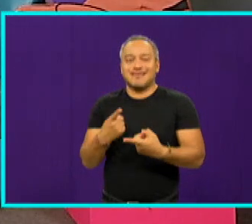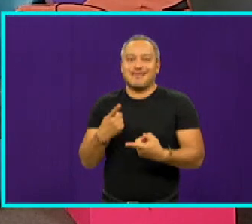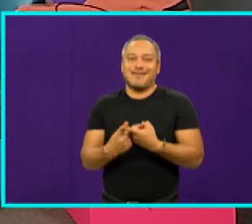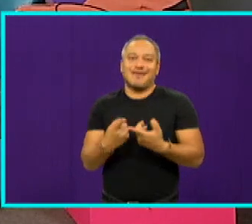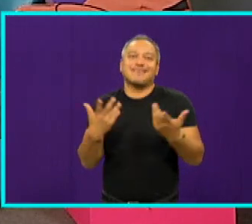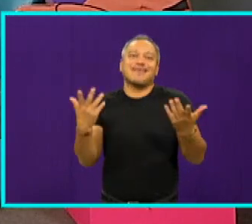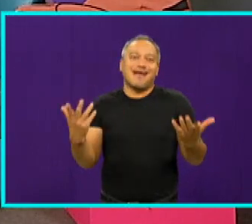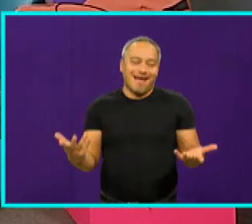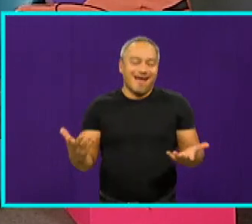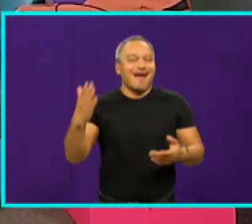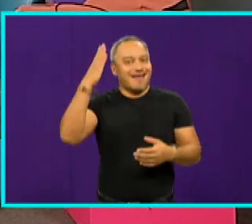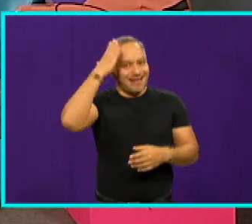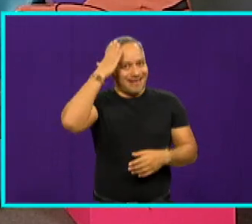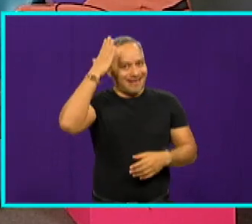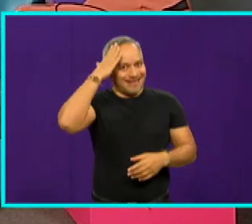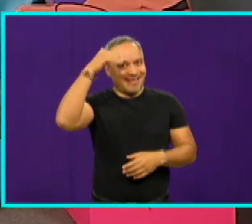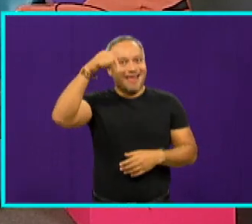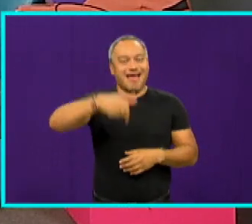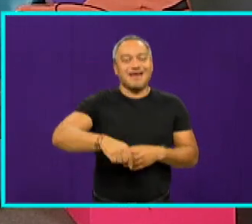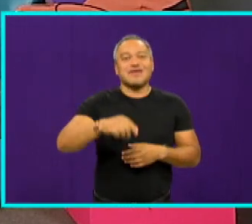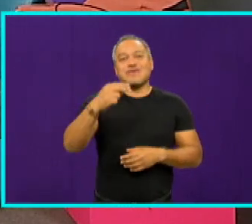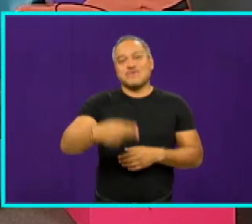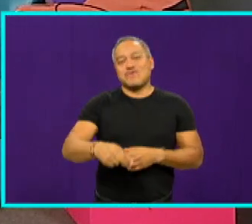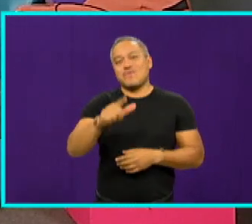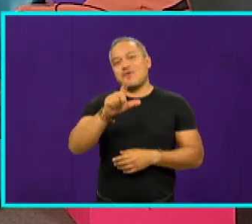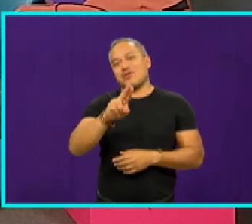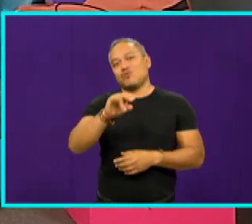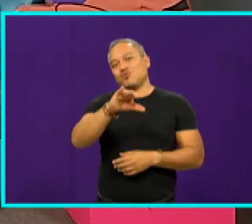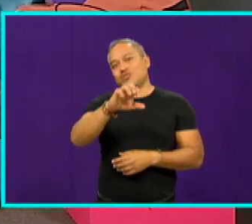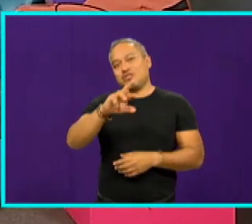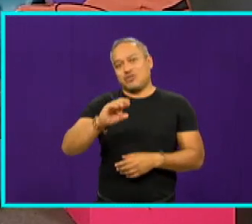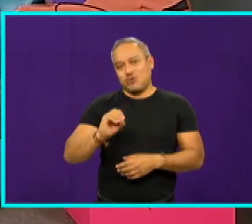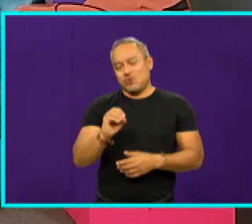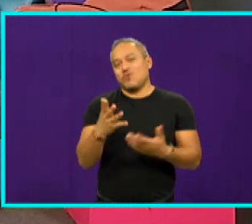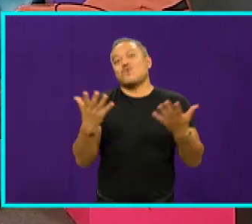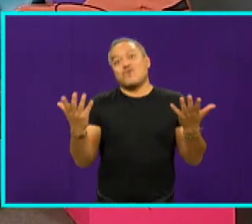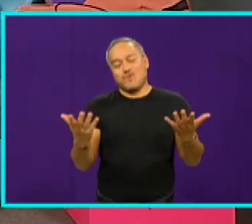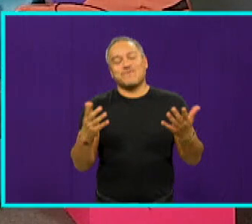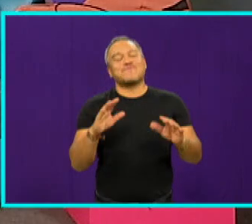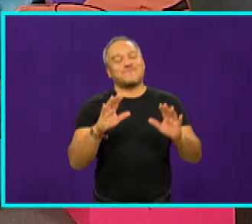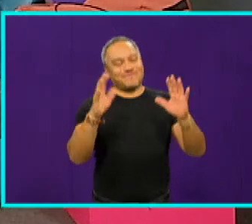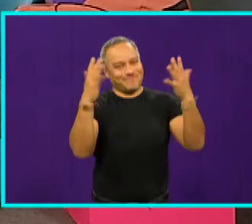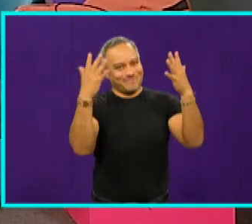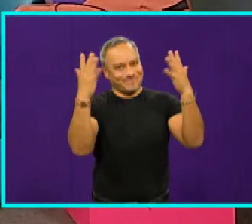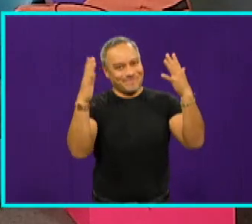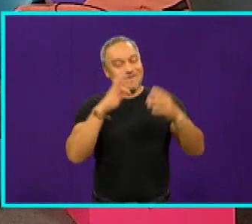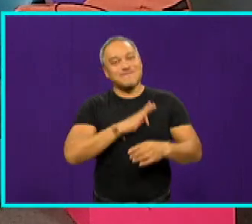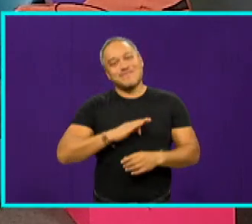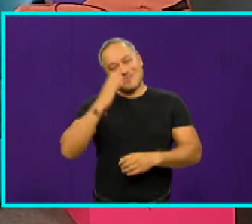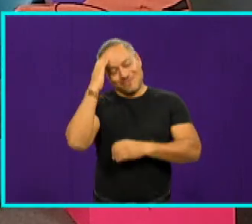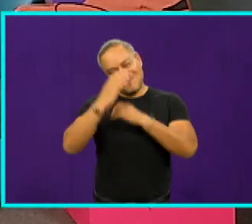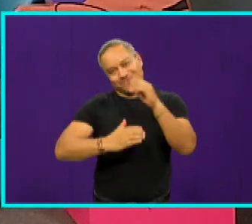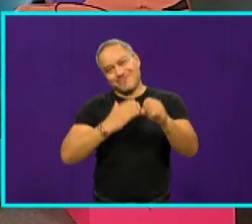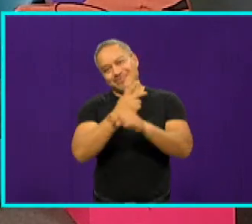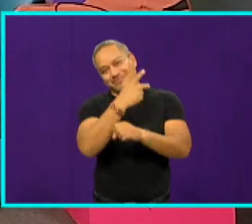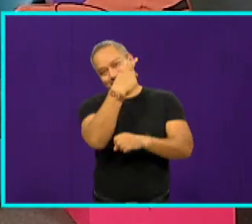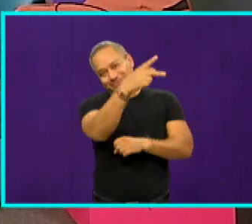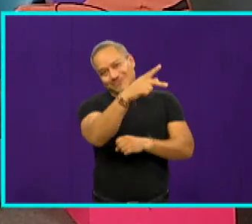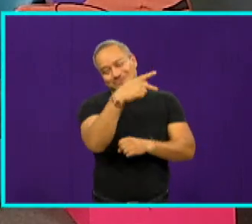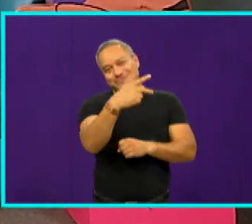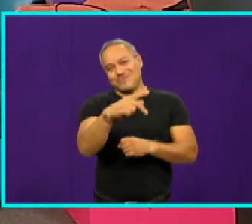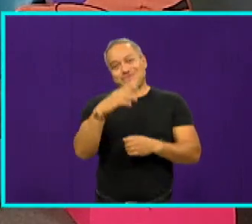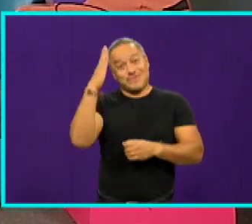productora Lucero Hernández. ¡Bravo! Le vamos a mandar un abrazo y un beso allá a cabina donde está en los controles.